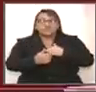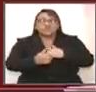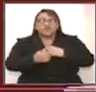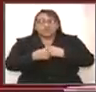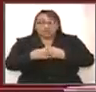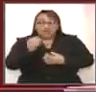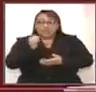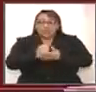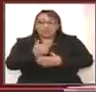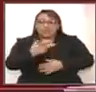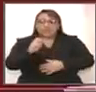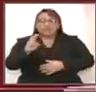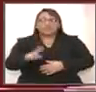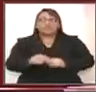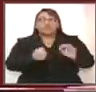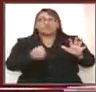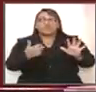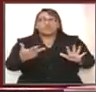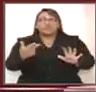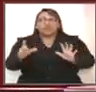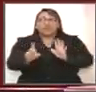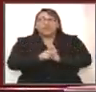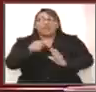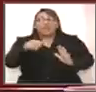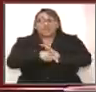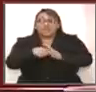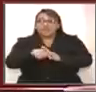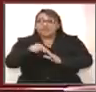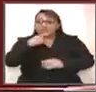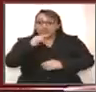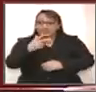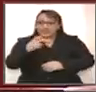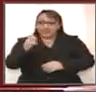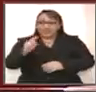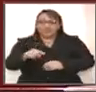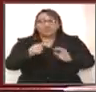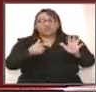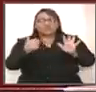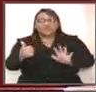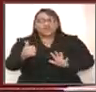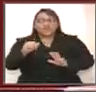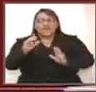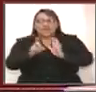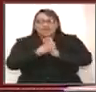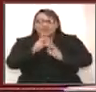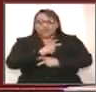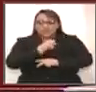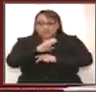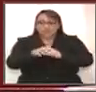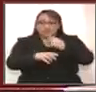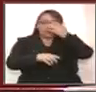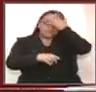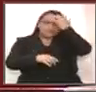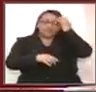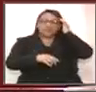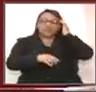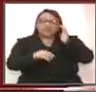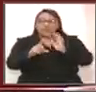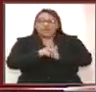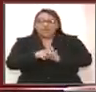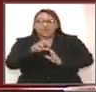leyes 30.068, Ley de Feminicidios, la 30.076, Ley de Seguridad Ciudadana, la Ley